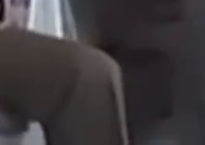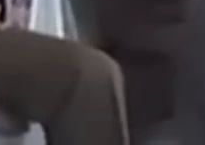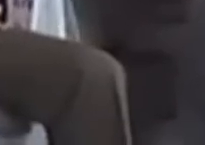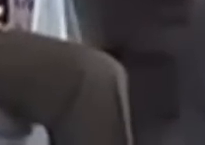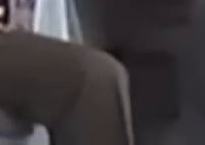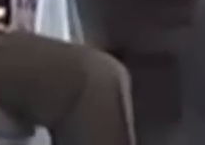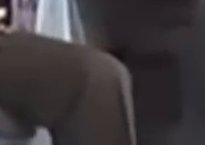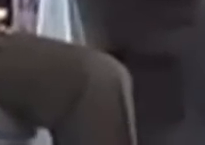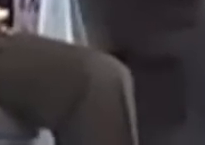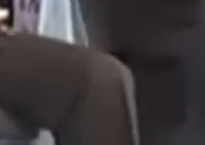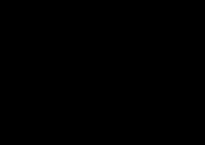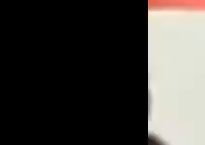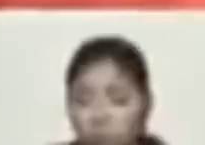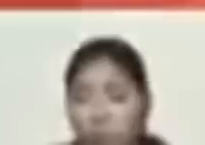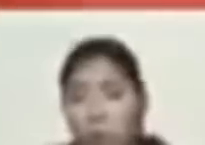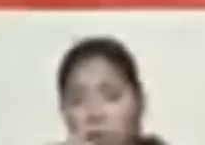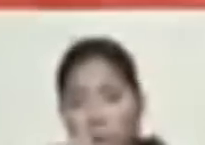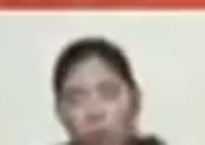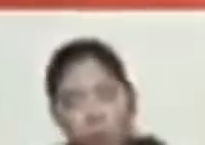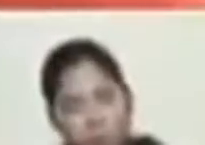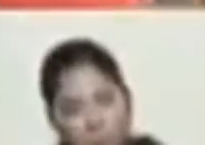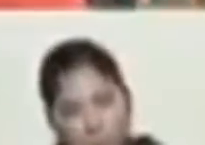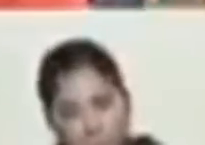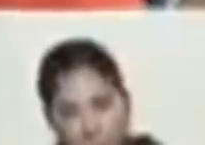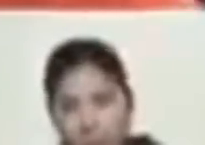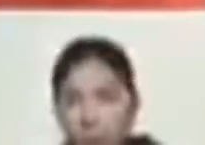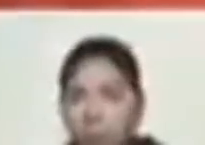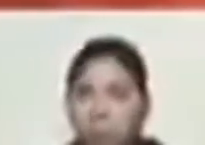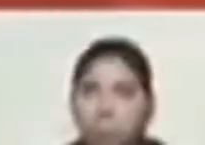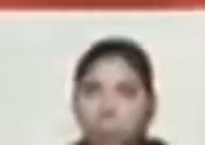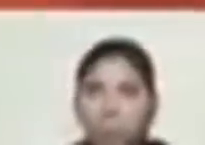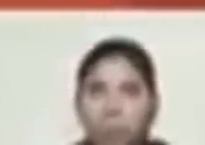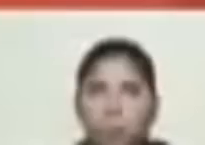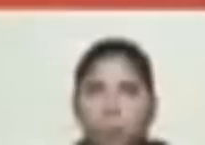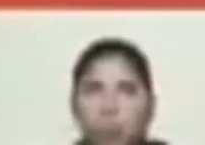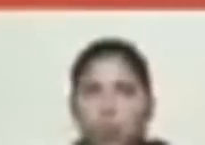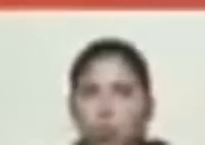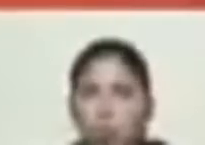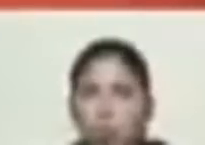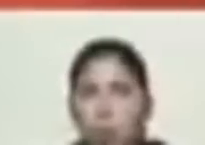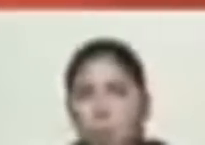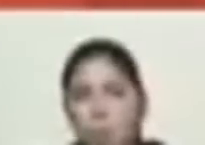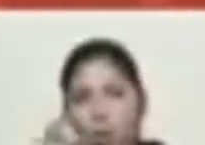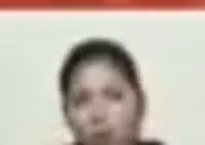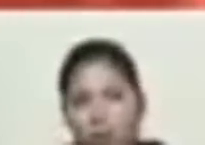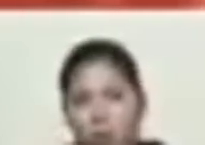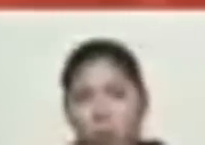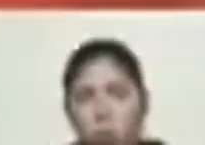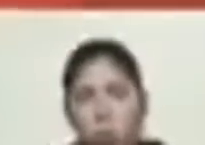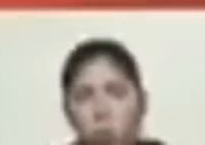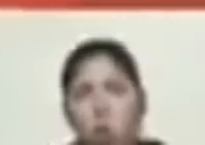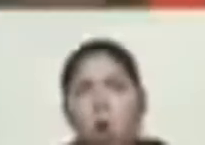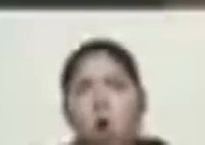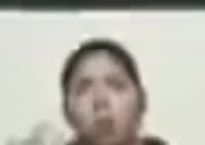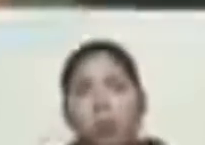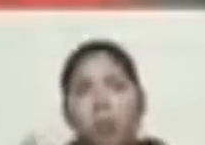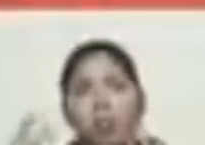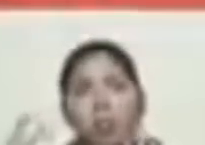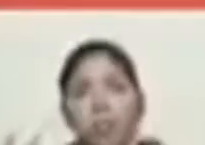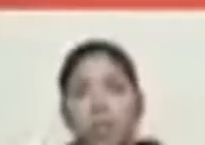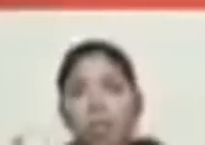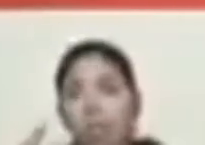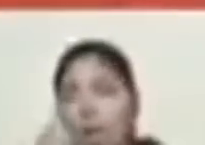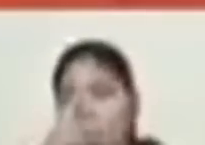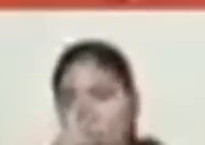un titular el cual salió a la luz señores en los últimos momentos y le está dando de qué hablar señores está dándole la vuelta al mundo la afán anuncia Que varios militares